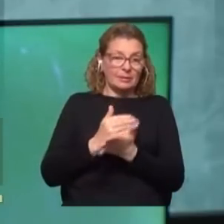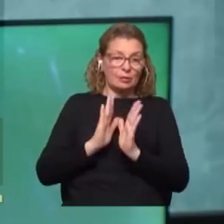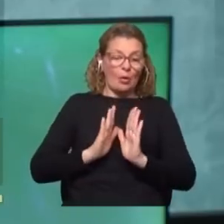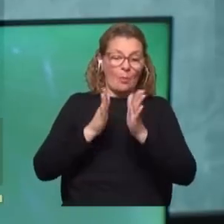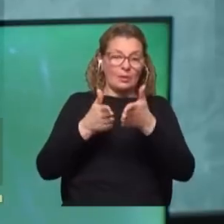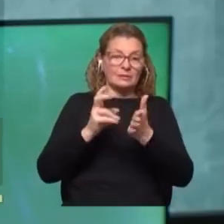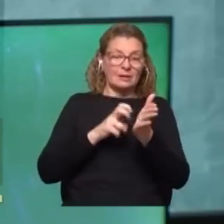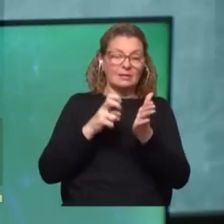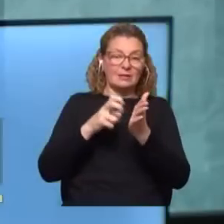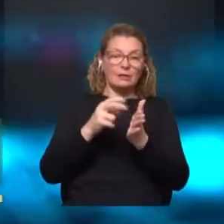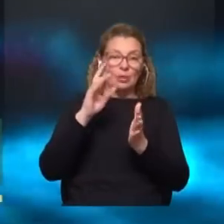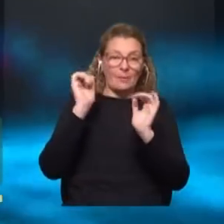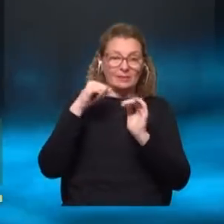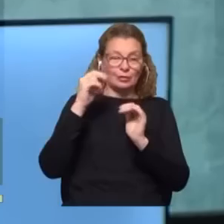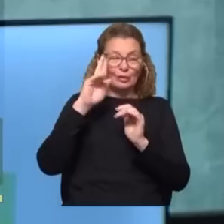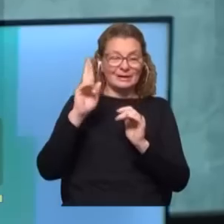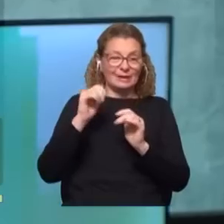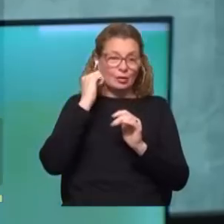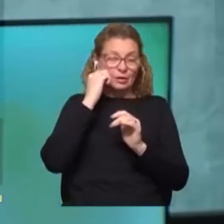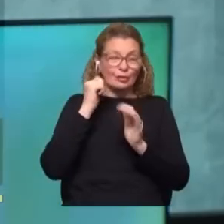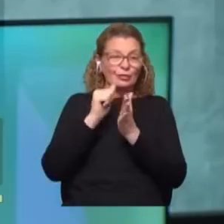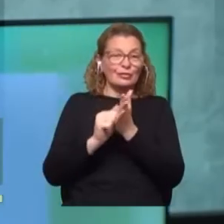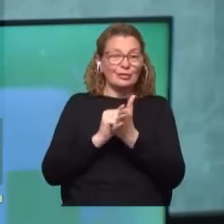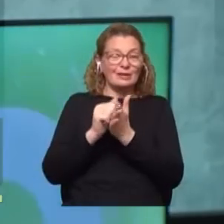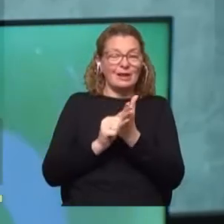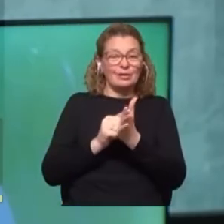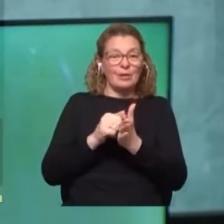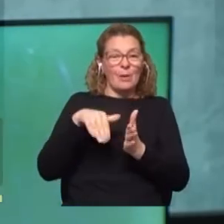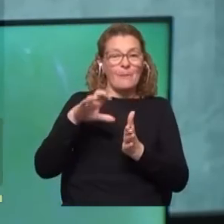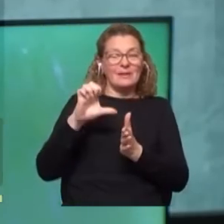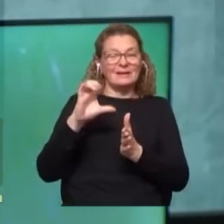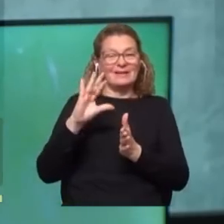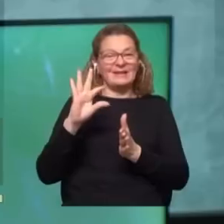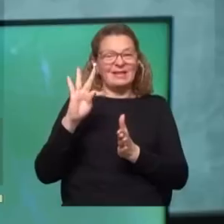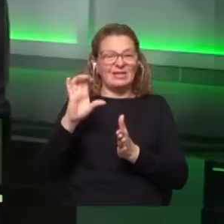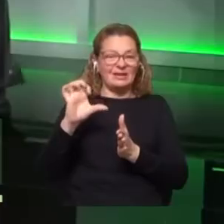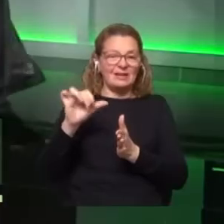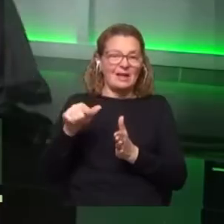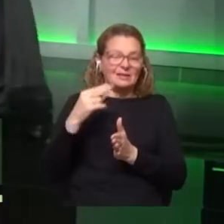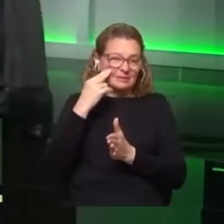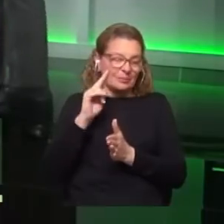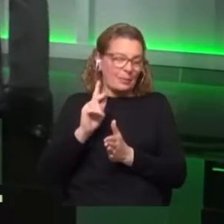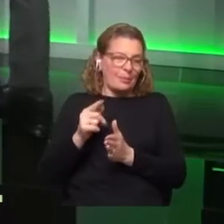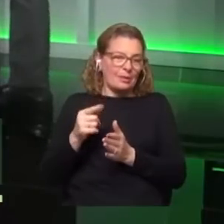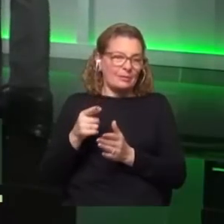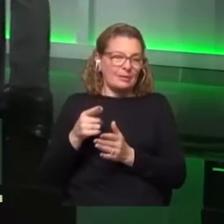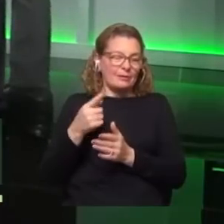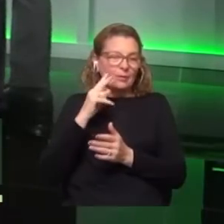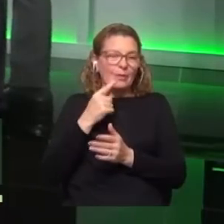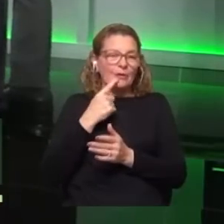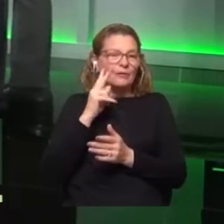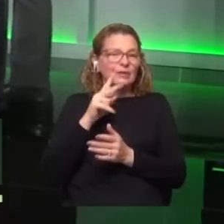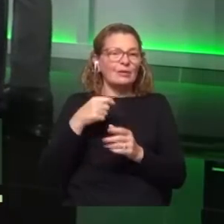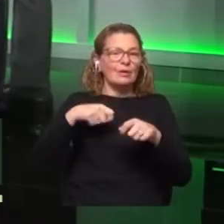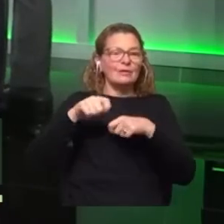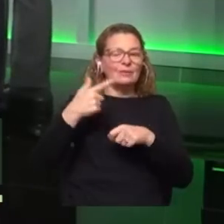salto paysandú negro e incluso en Soriano claro Mercedes está muy cerca de Fray bentos O sea que ahí hay Exacto el otro día lo habíamos visto por ejemplo con